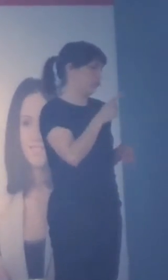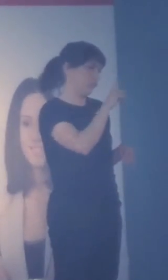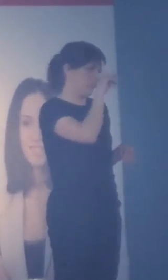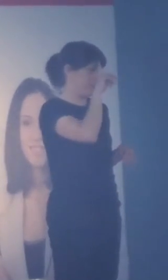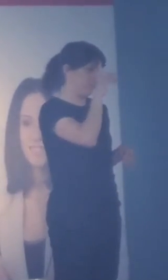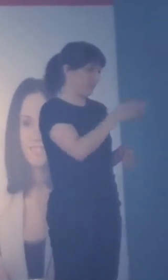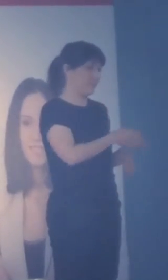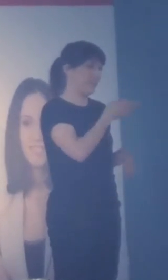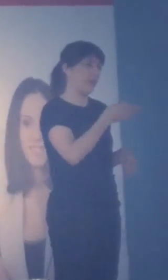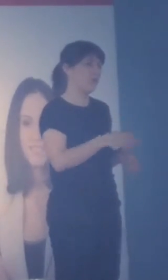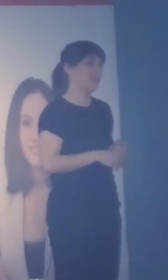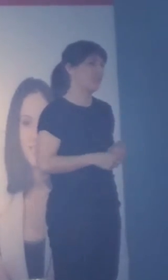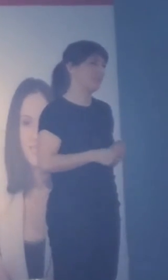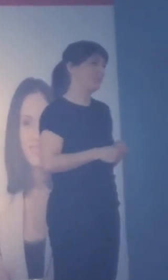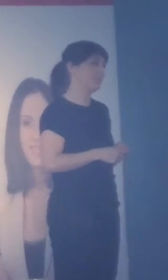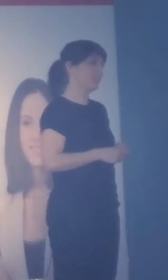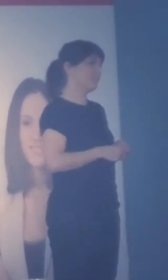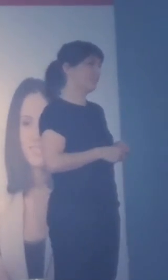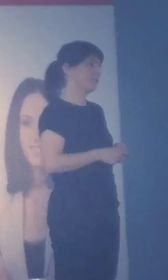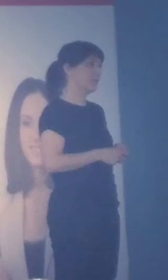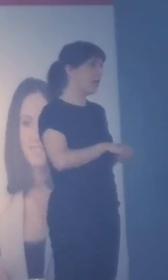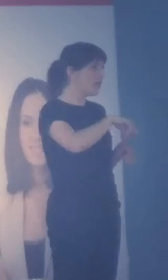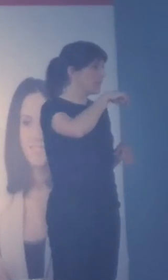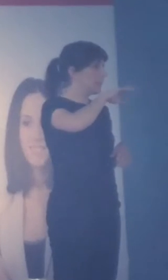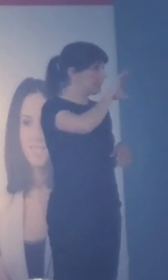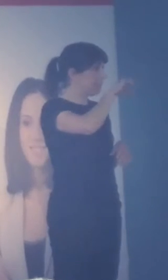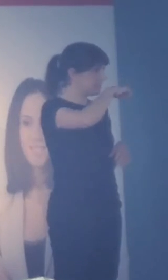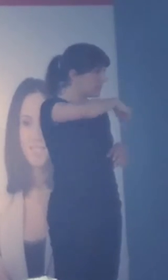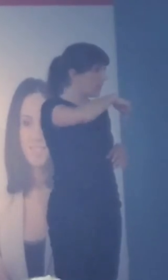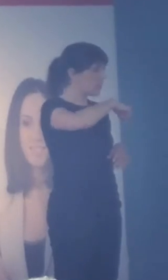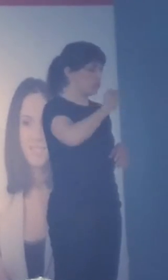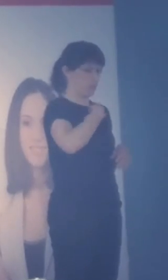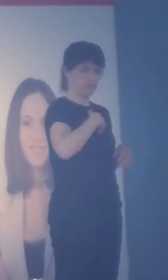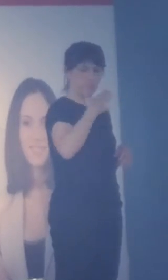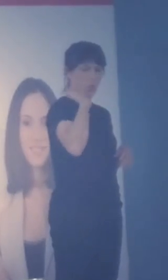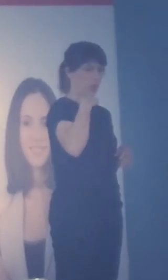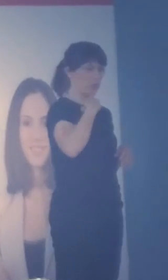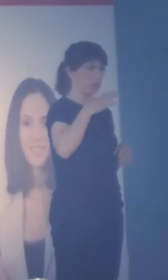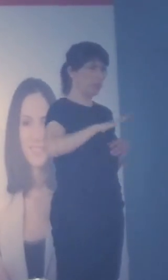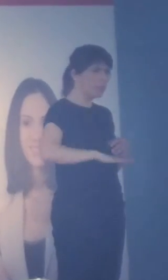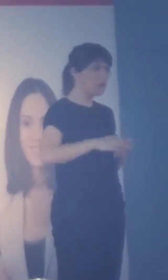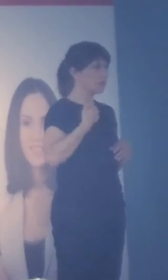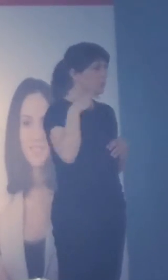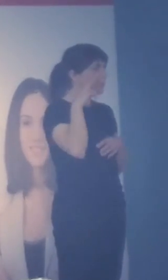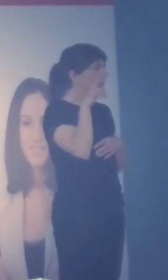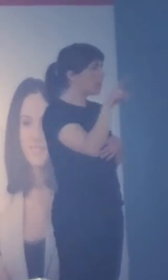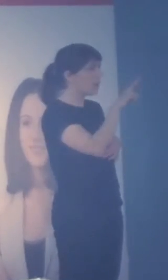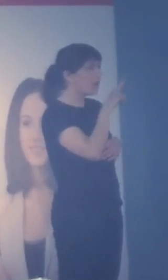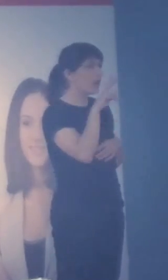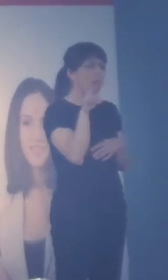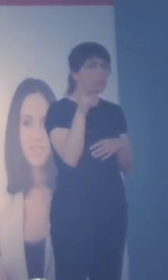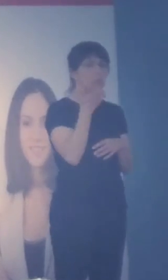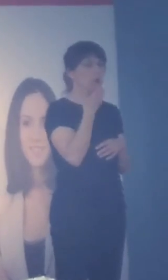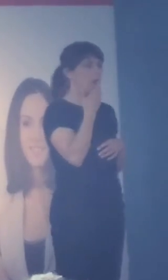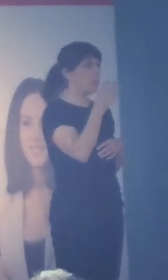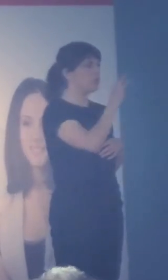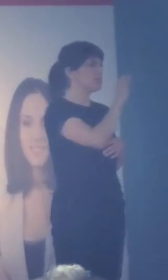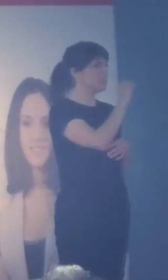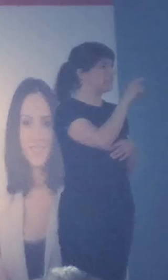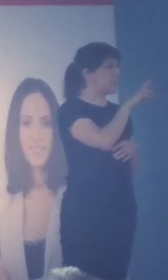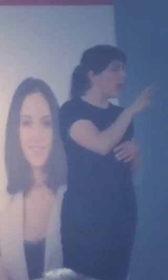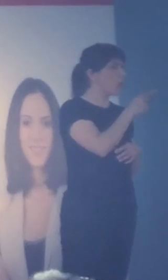aquí. Porque desde este país, cuando era neno, que miraba alrededor, de cara a San Pedro de Sarna y de